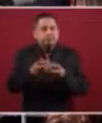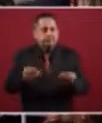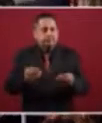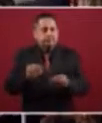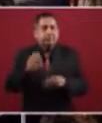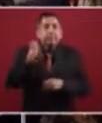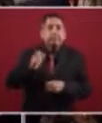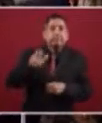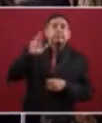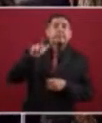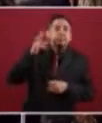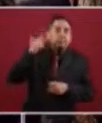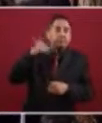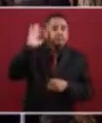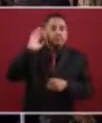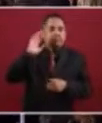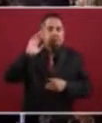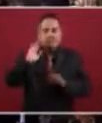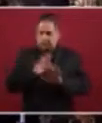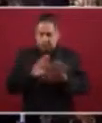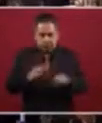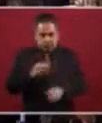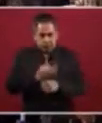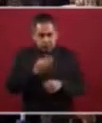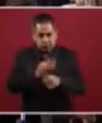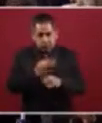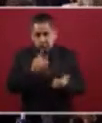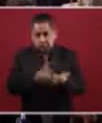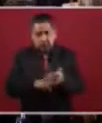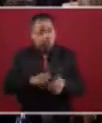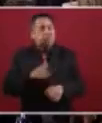problema de méxico la corrupción la corrupción